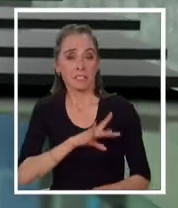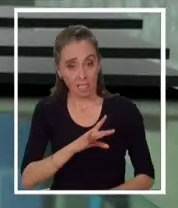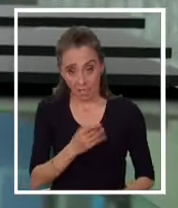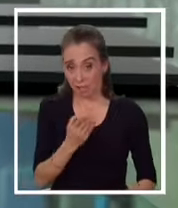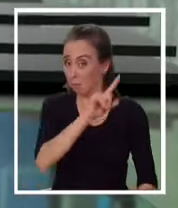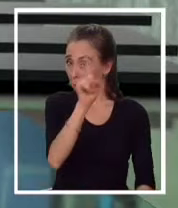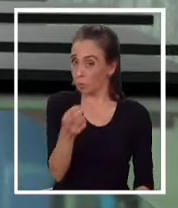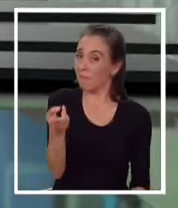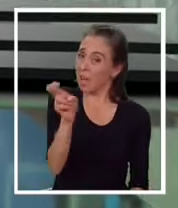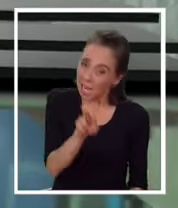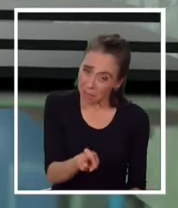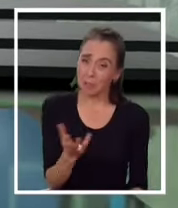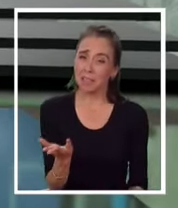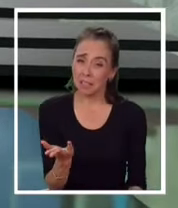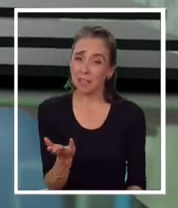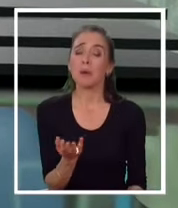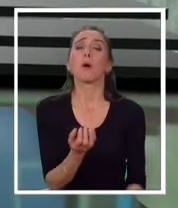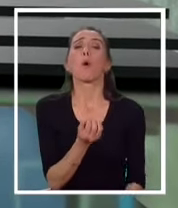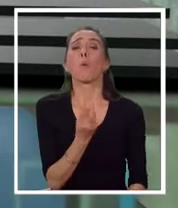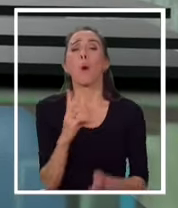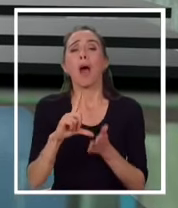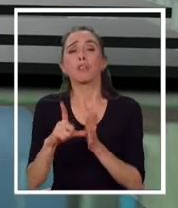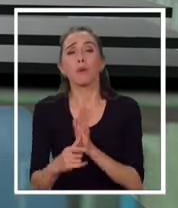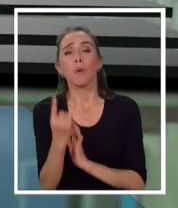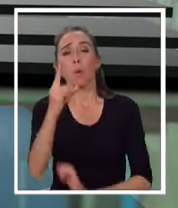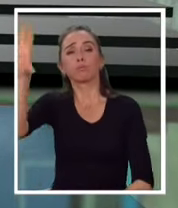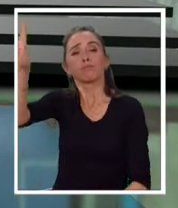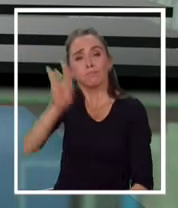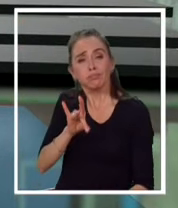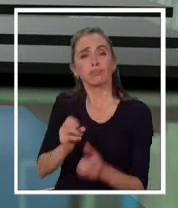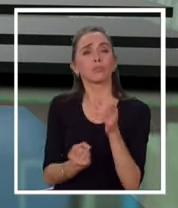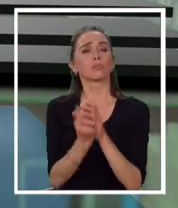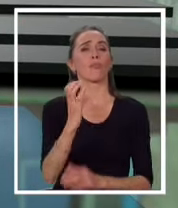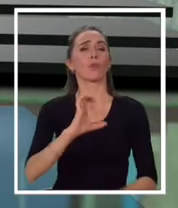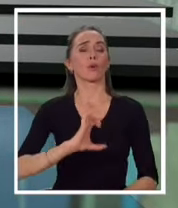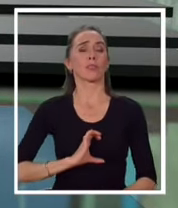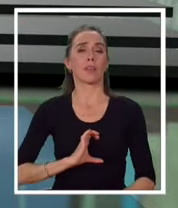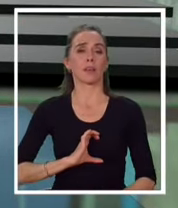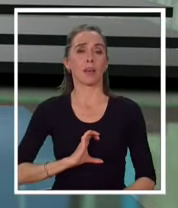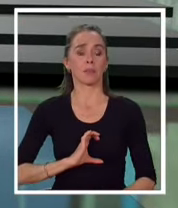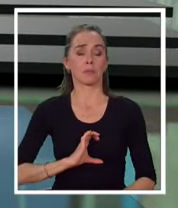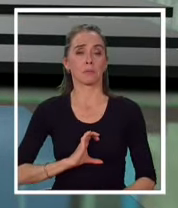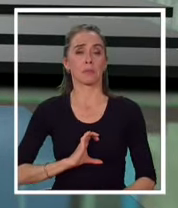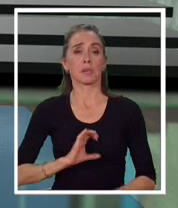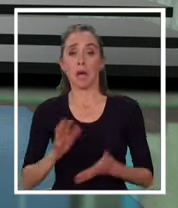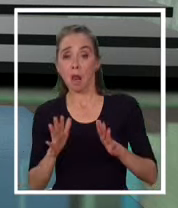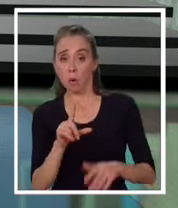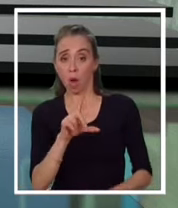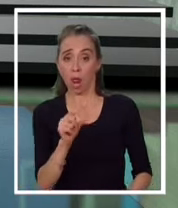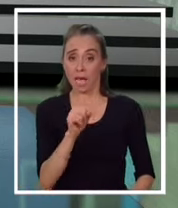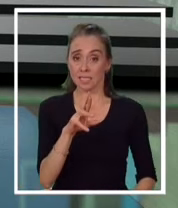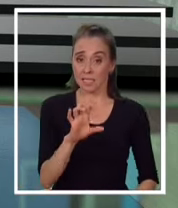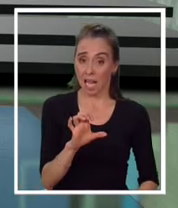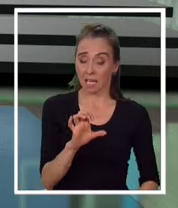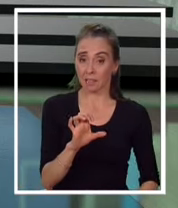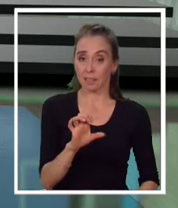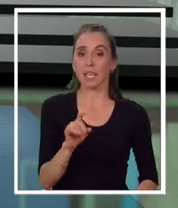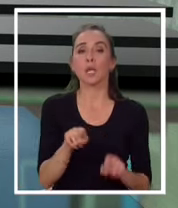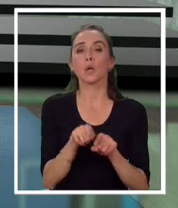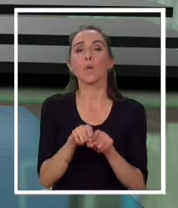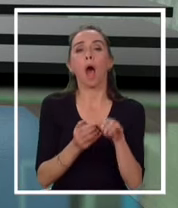a repetir esto? ¿Cuánto va a tardar la U en traer un nuevo entrenador? ¿Será Martín Lasarte, un